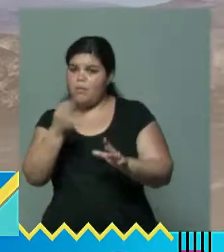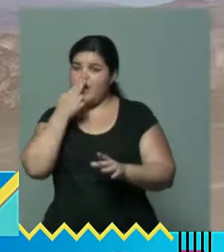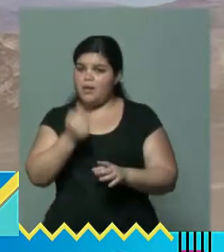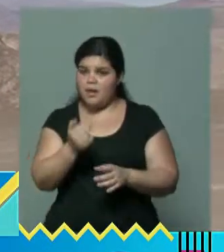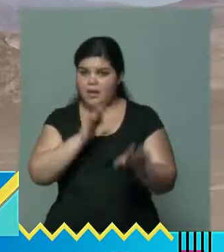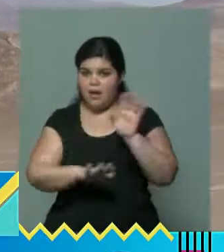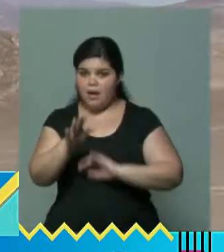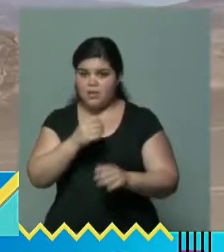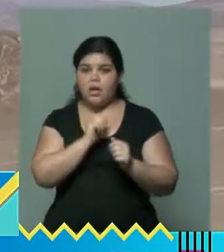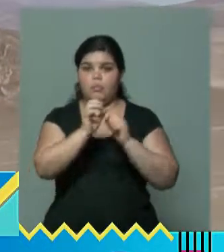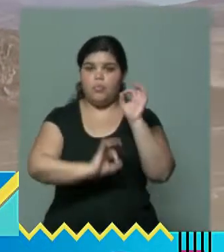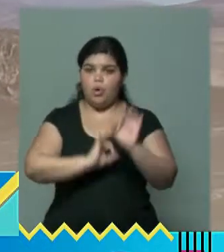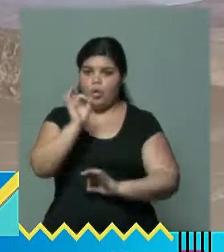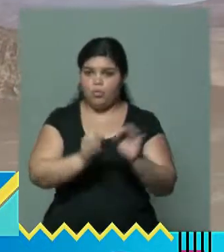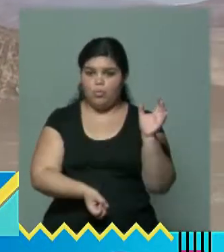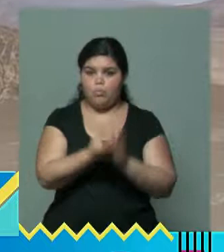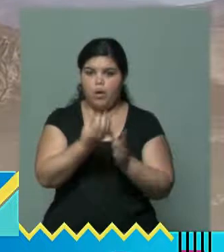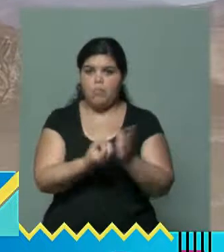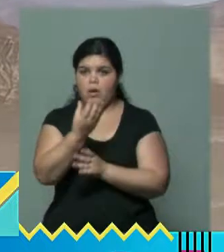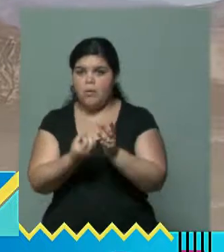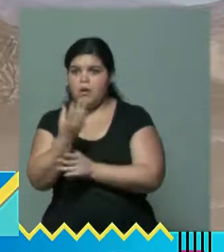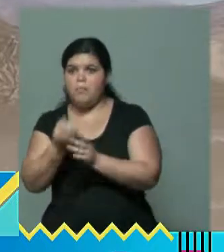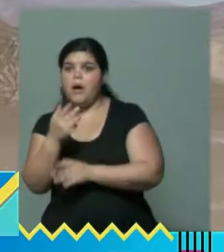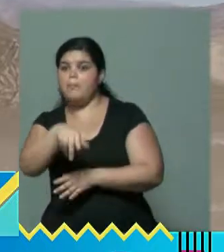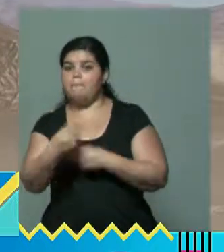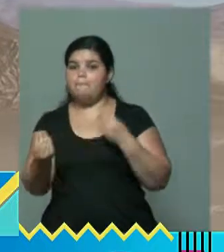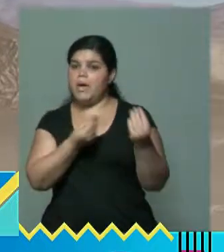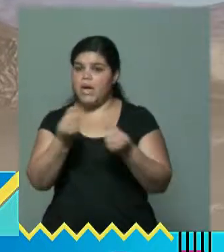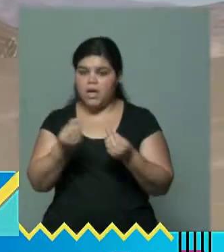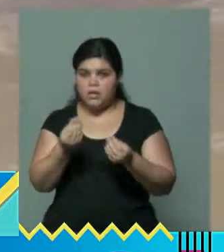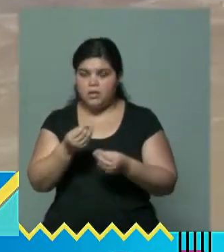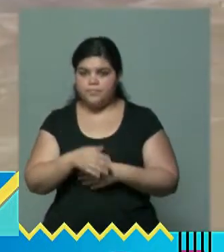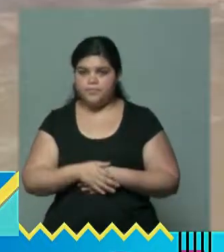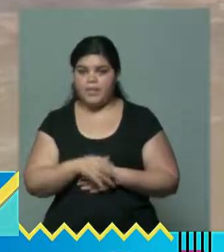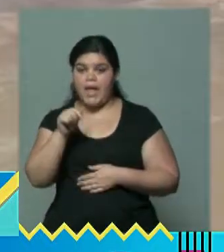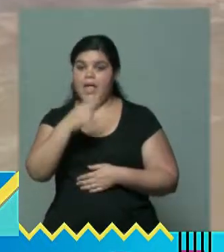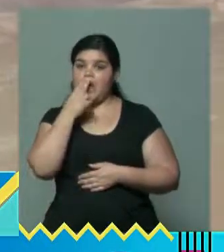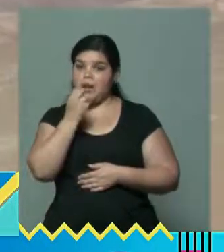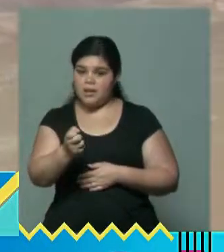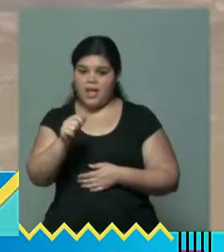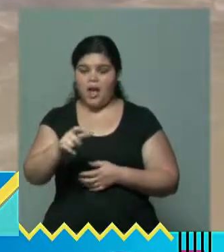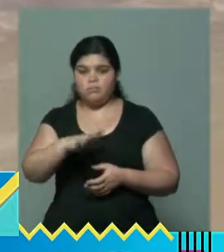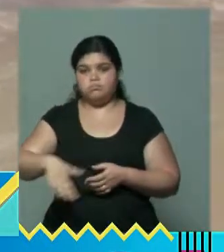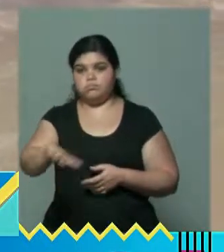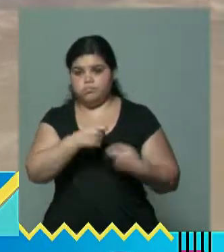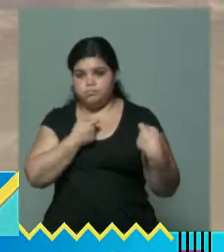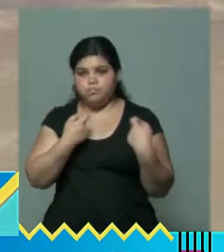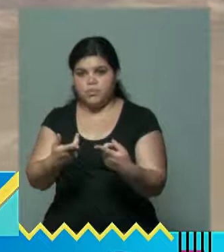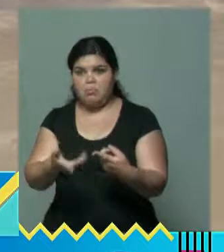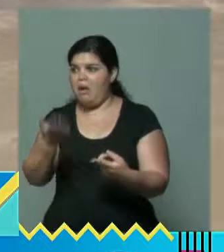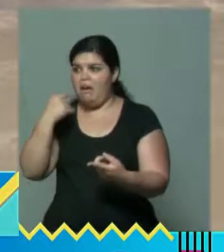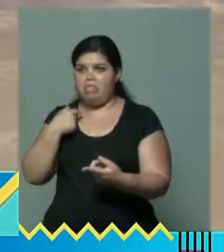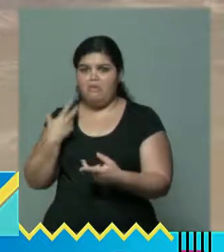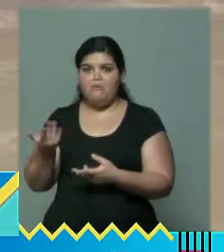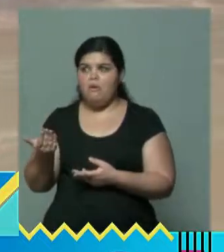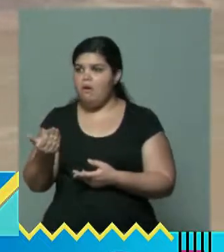de proyectos que van tratando de dotarle la energía que el sistema necesita, porque no teníamos energía,